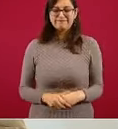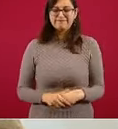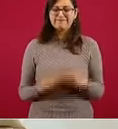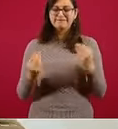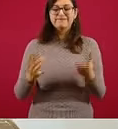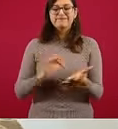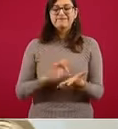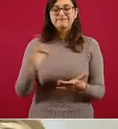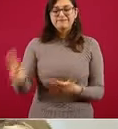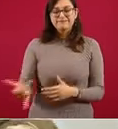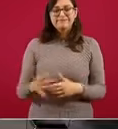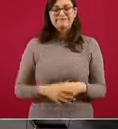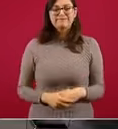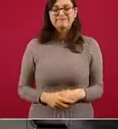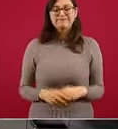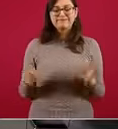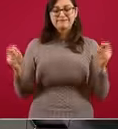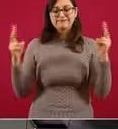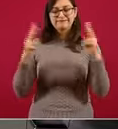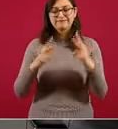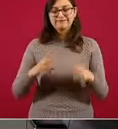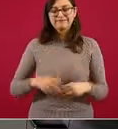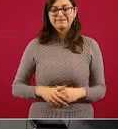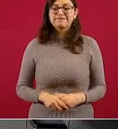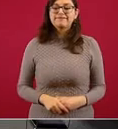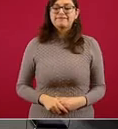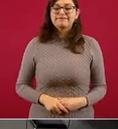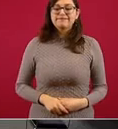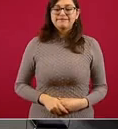Muchas gracias. Hasta luego.